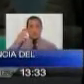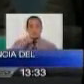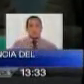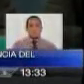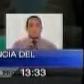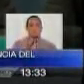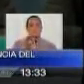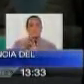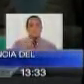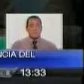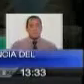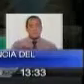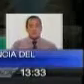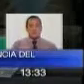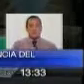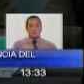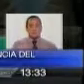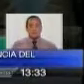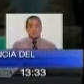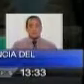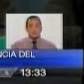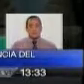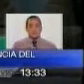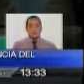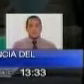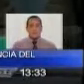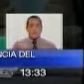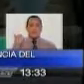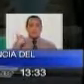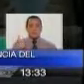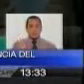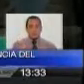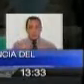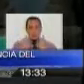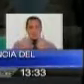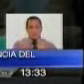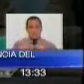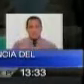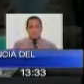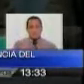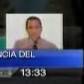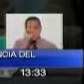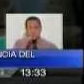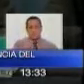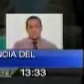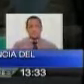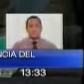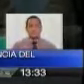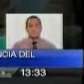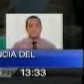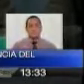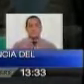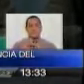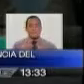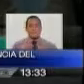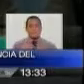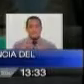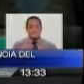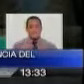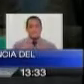prime y presida los acontecimientos que desde el día de ayer estamos viendo en el país. En relación al